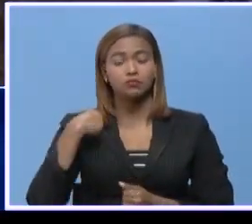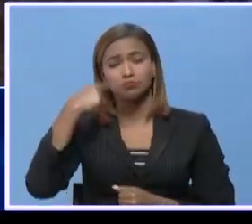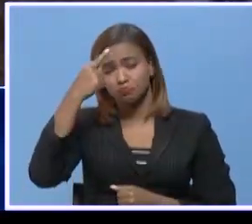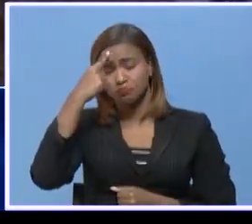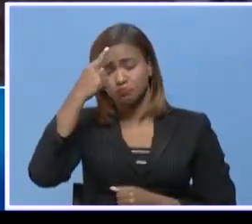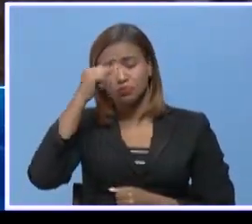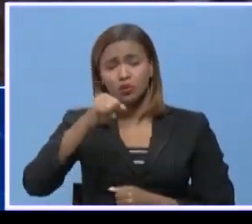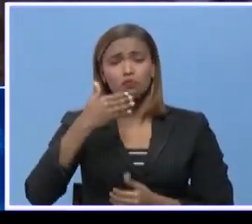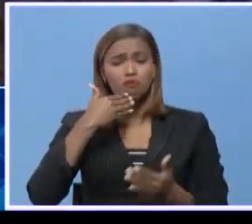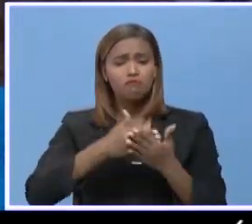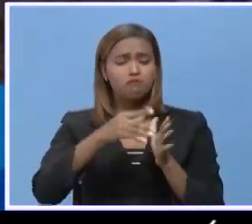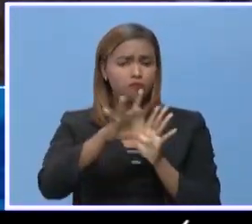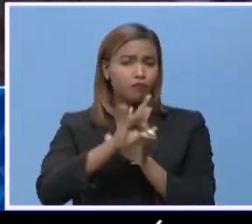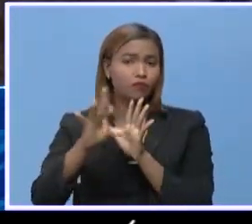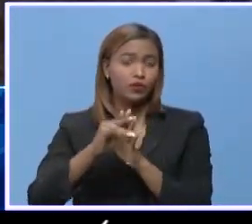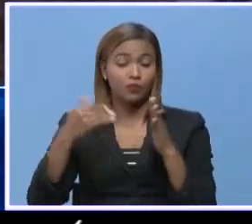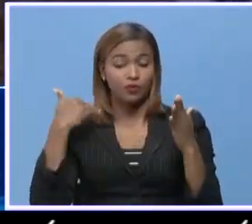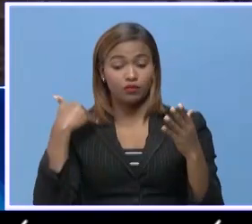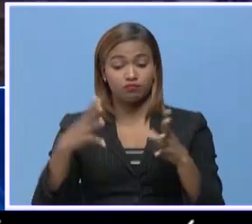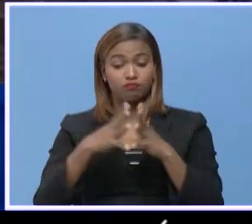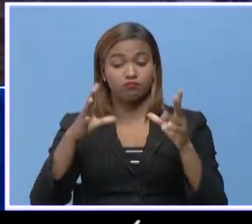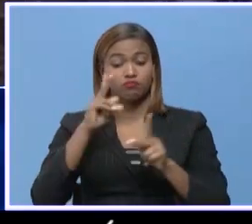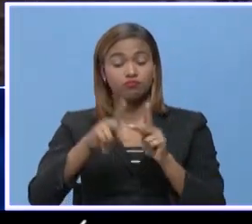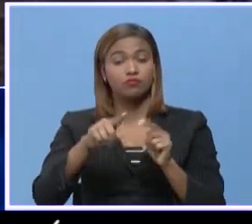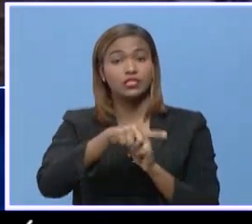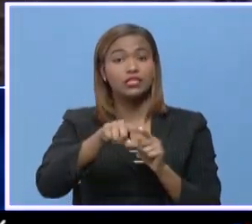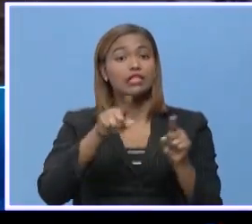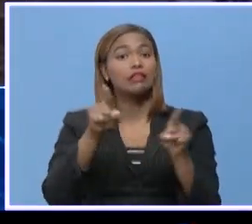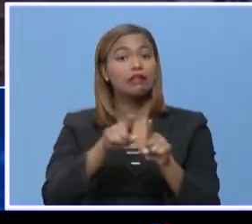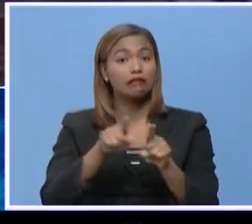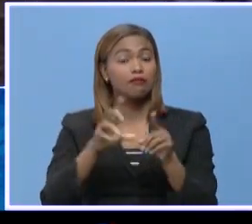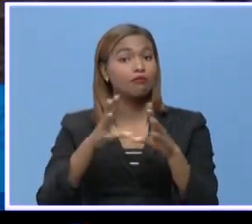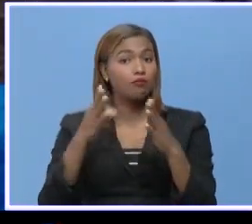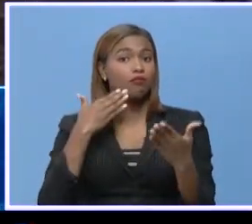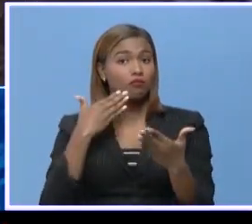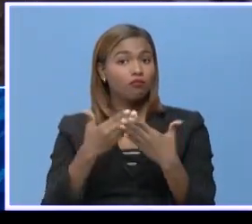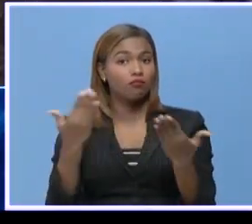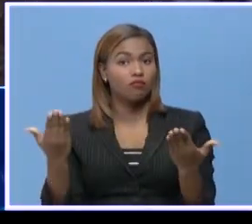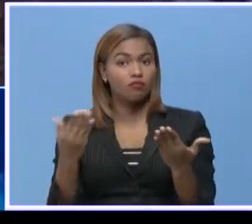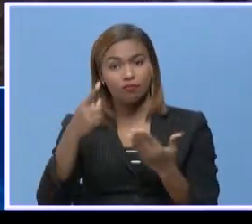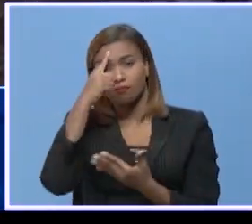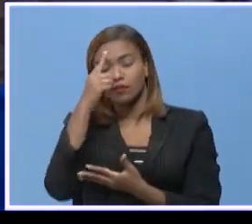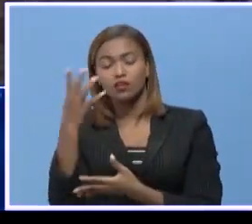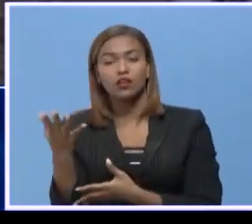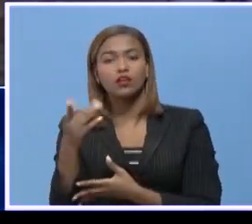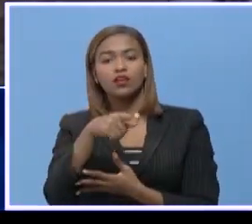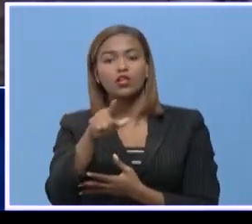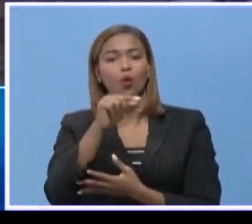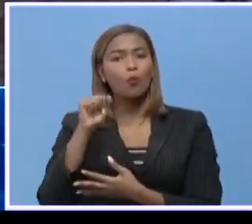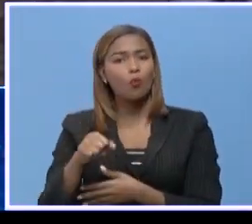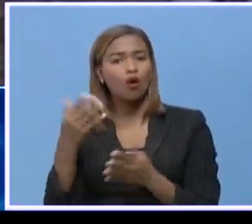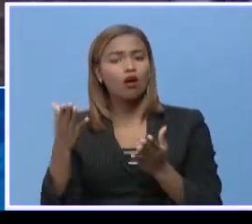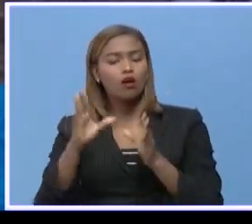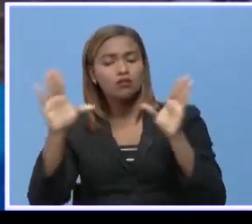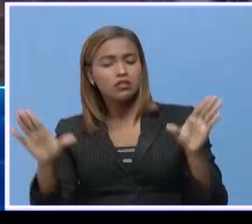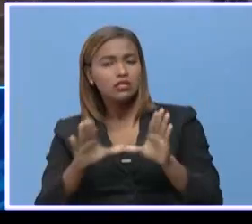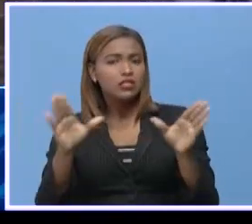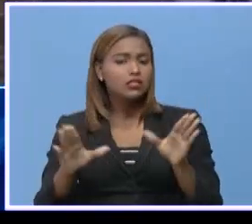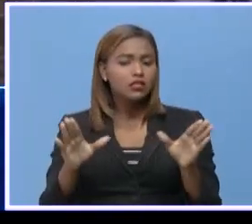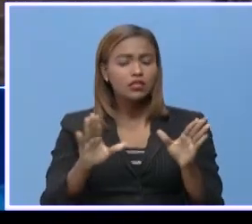selección, aunque hubieron muchos candidatos, también muy buenos para postular,